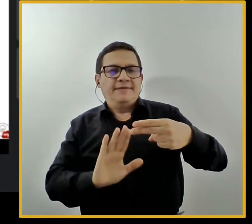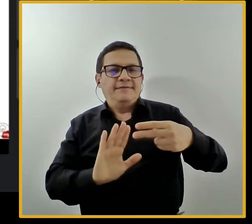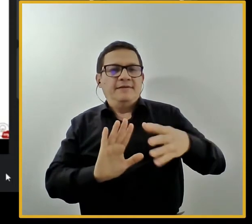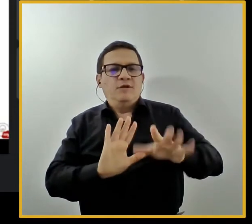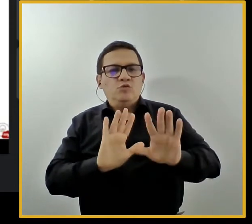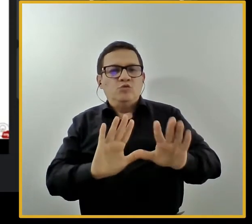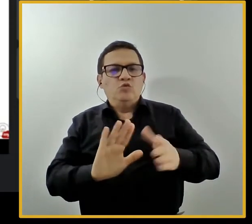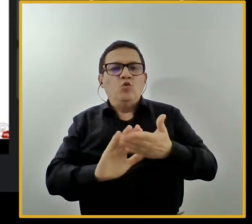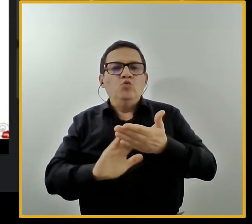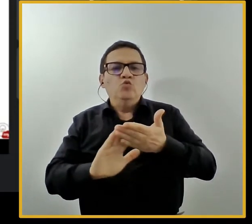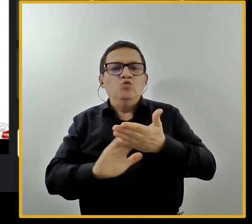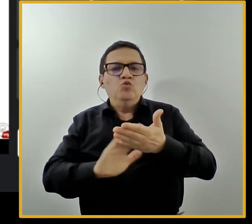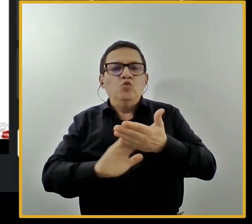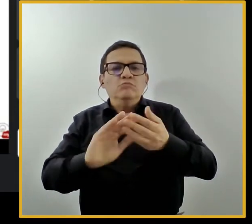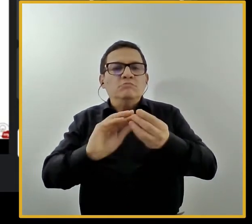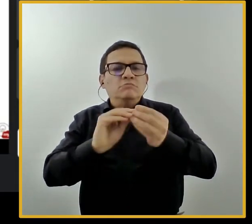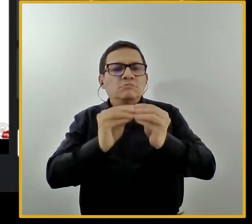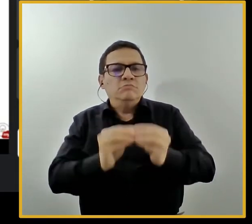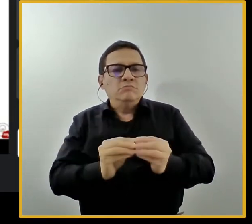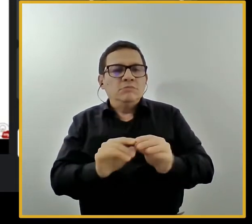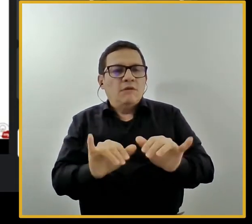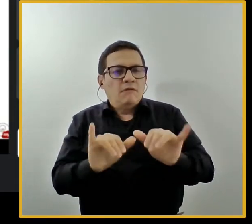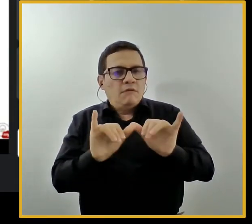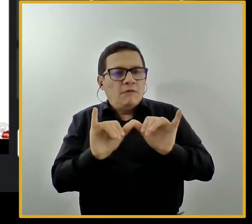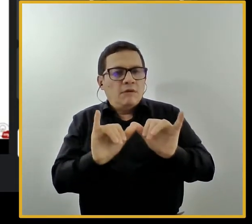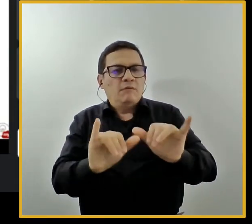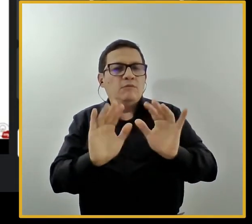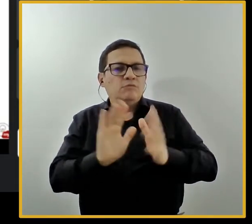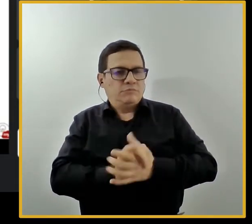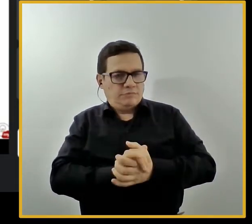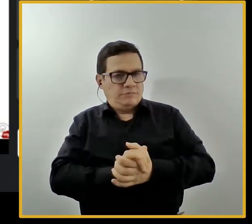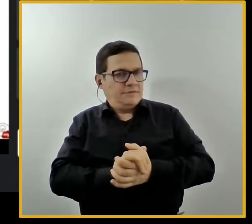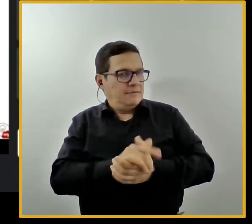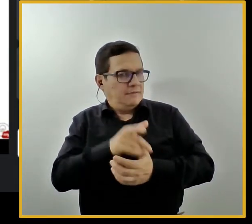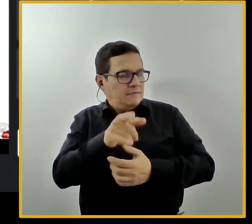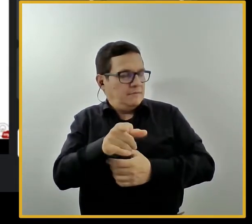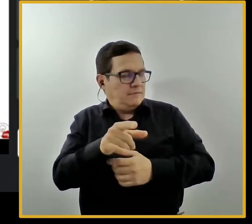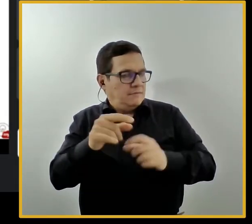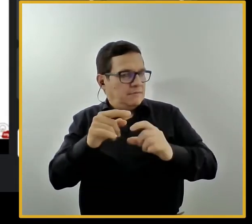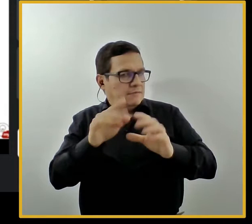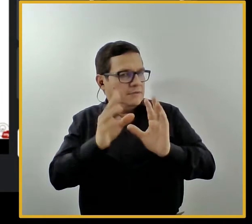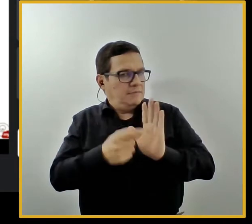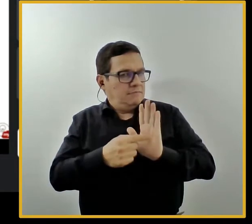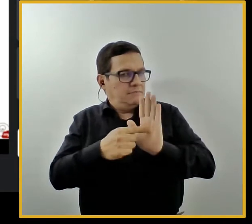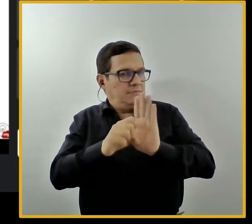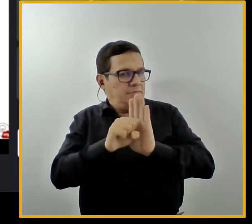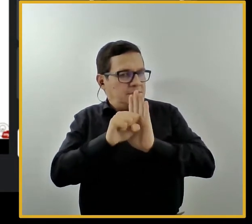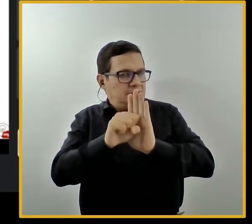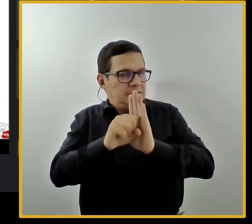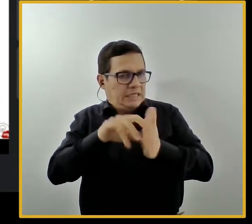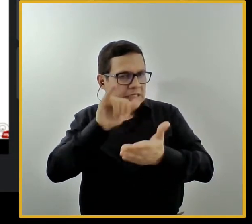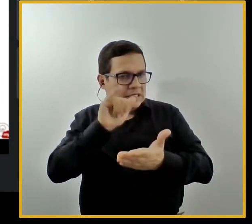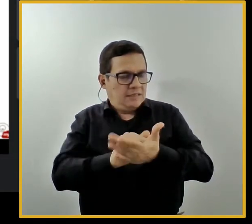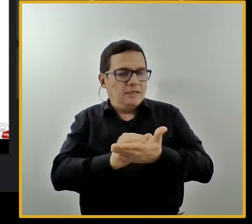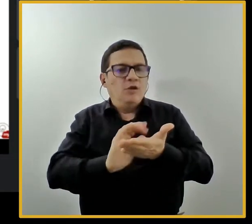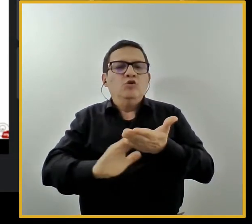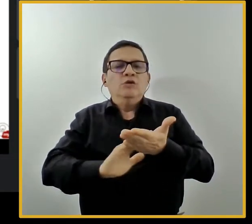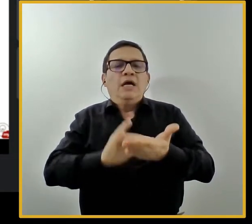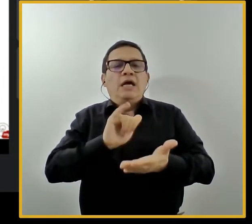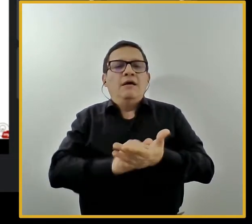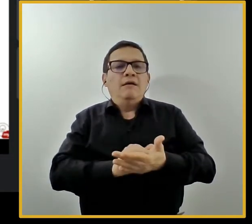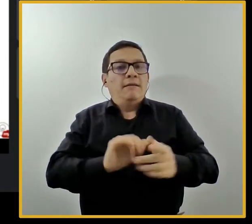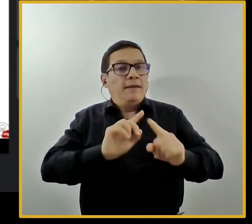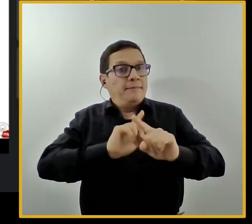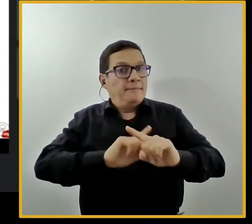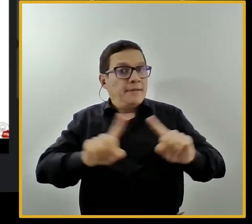la solución allí de esa expresión, de esa ecuación.